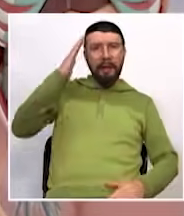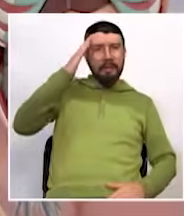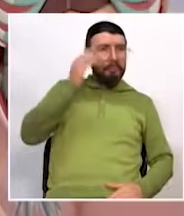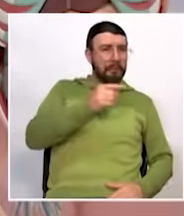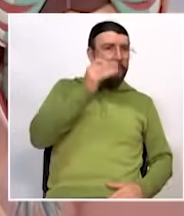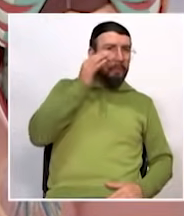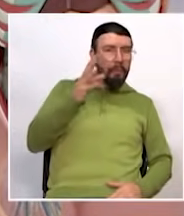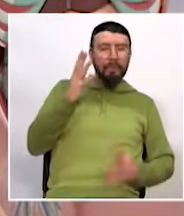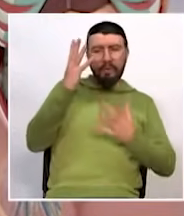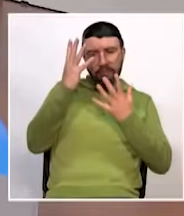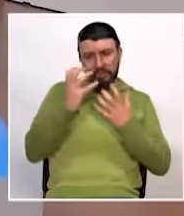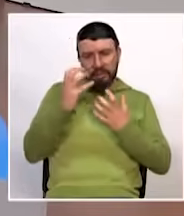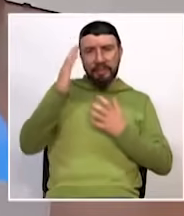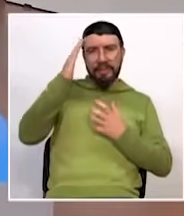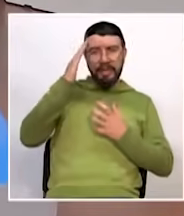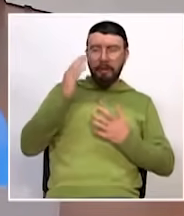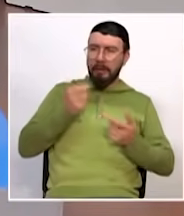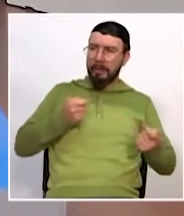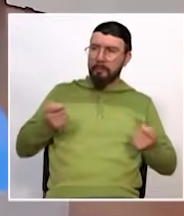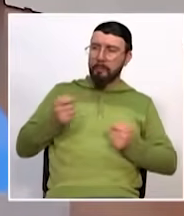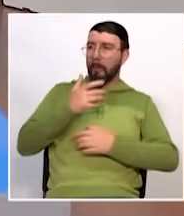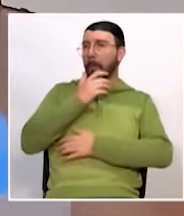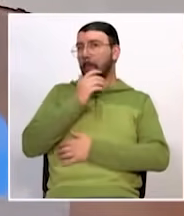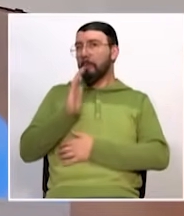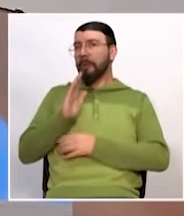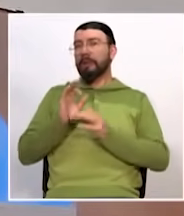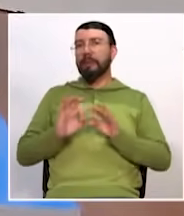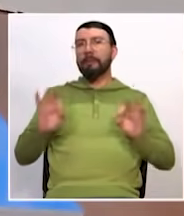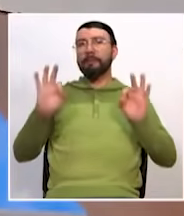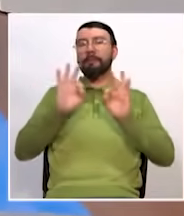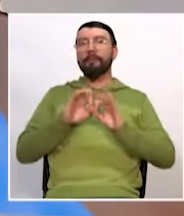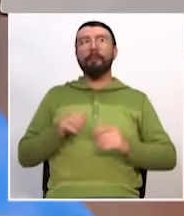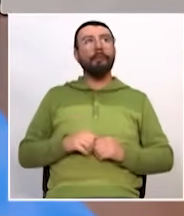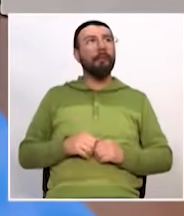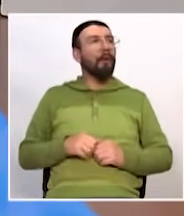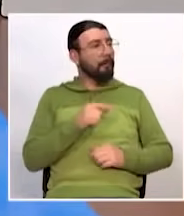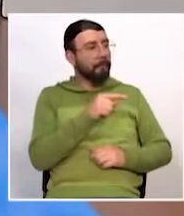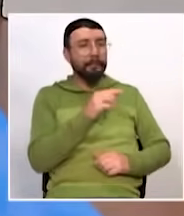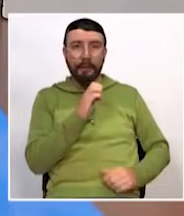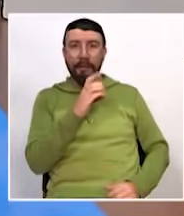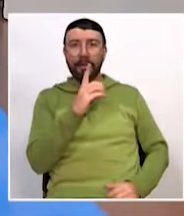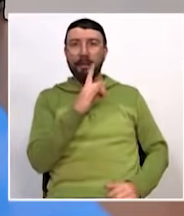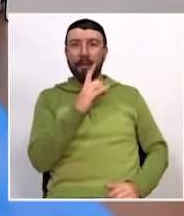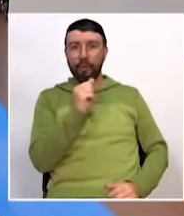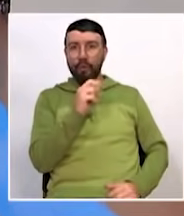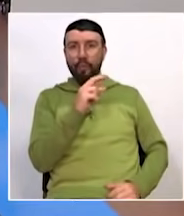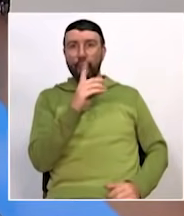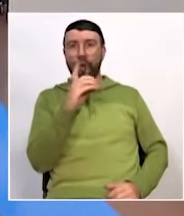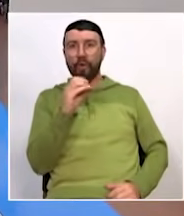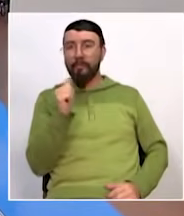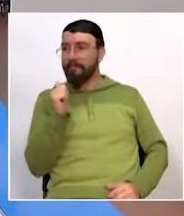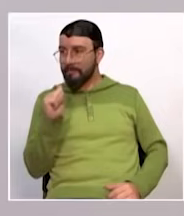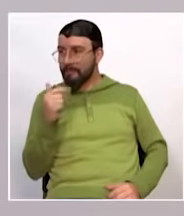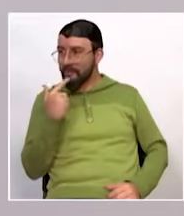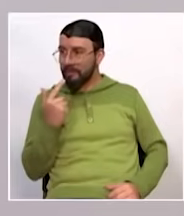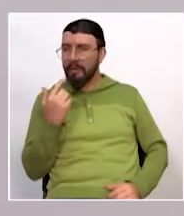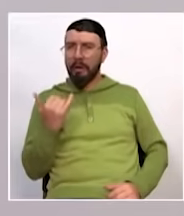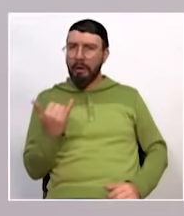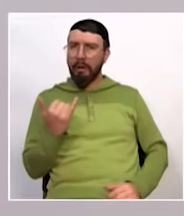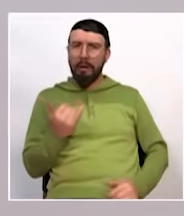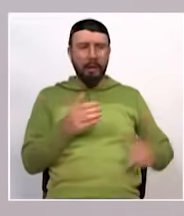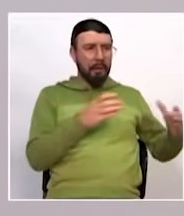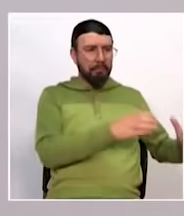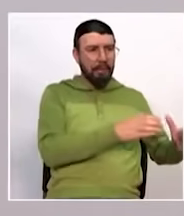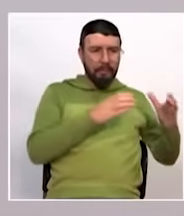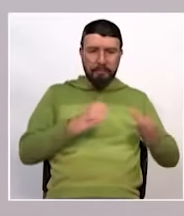depresión fíjense ustedes como dice el doctor de ordenador ceballos esos aspectos morfológicos de cada uno son